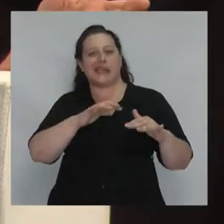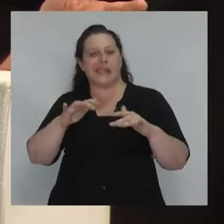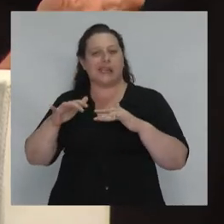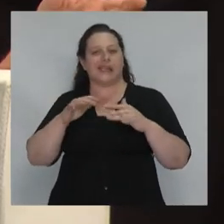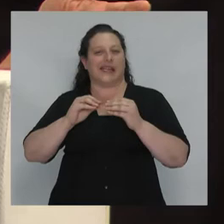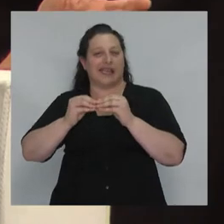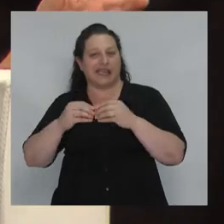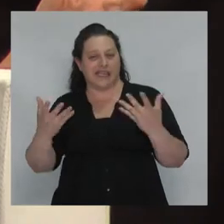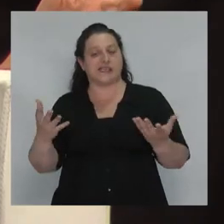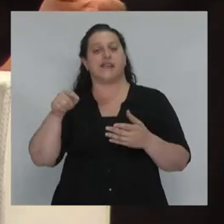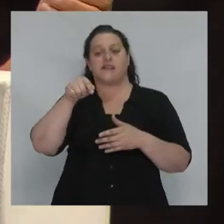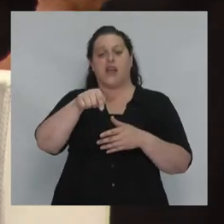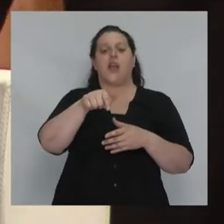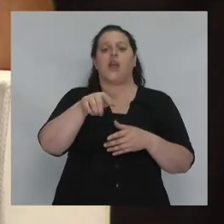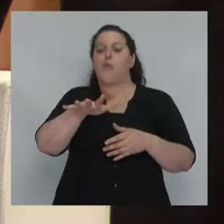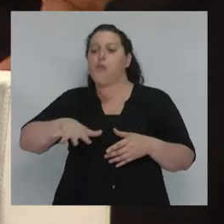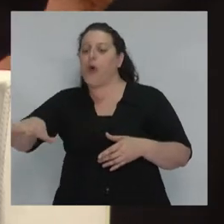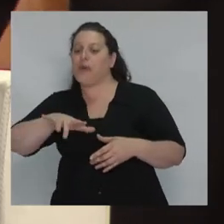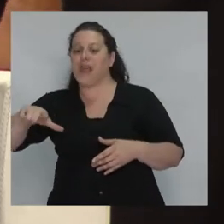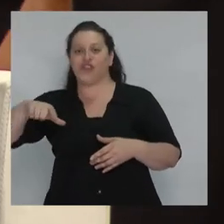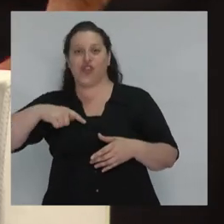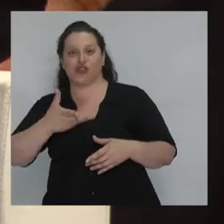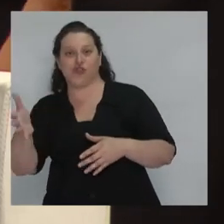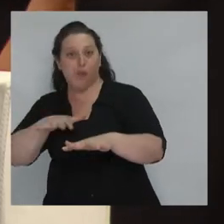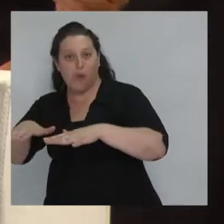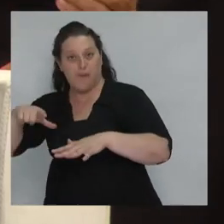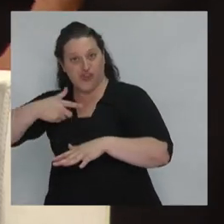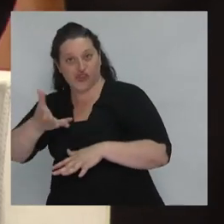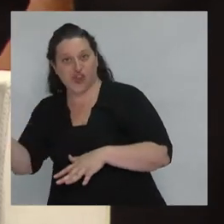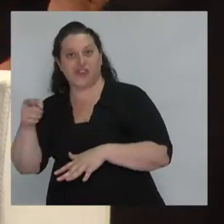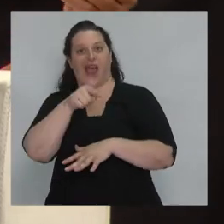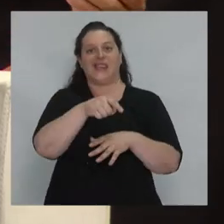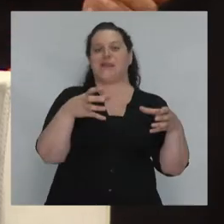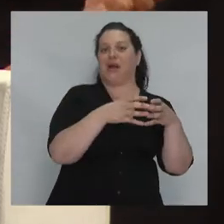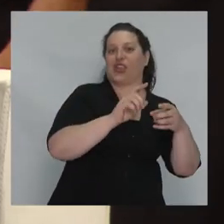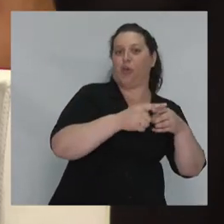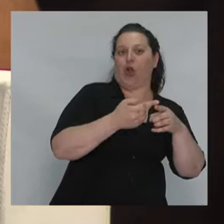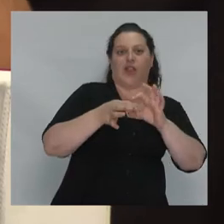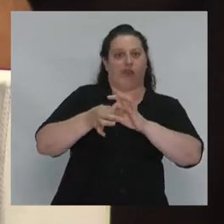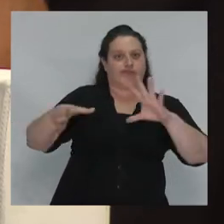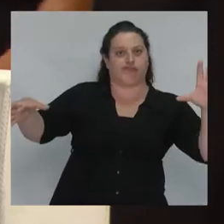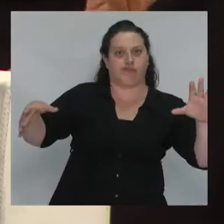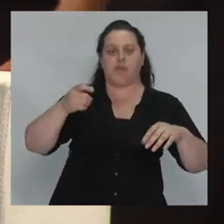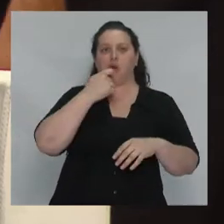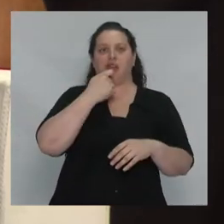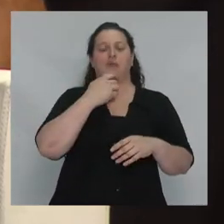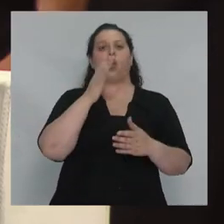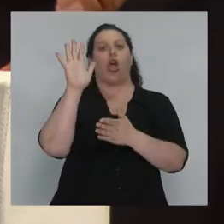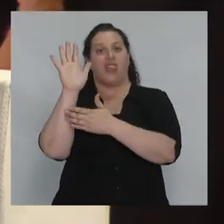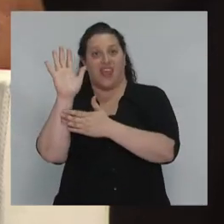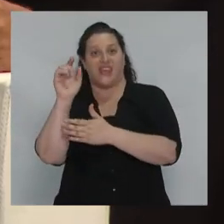los movimientos sociales. La derecha de América Latina se ha dedicado, y Colombia es una